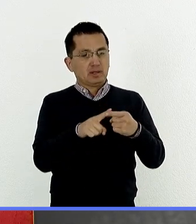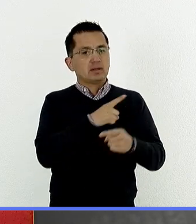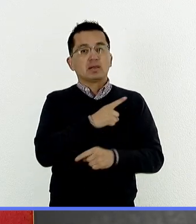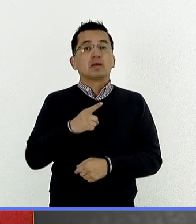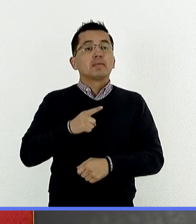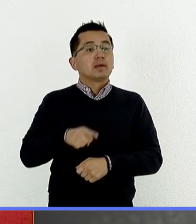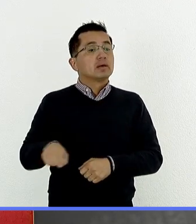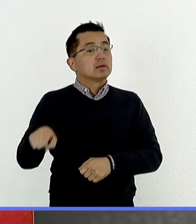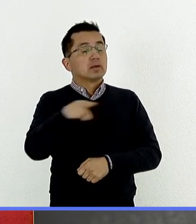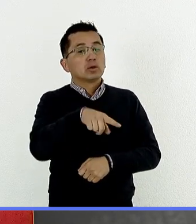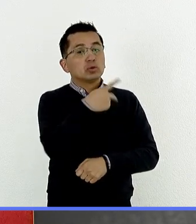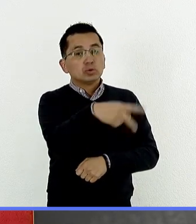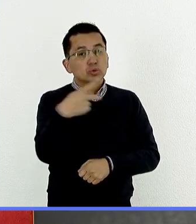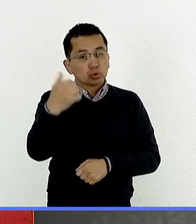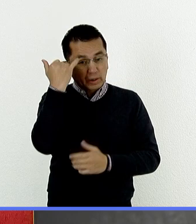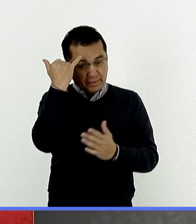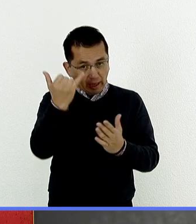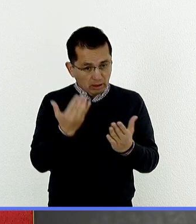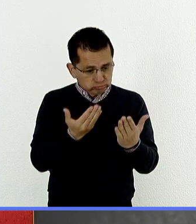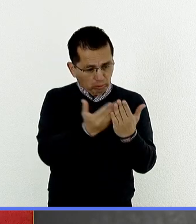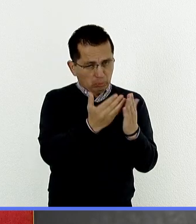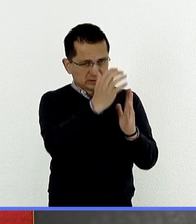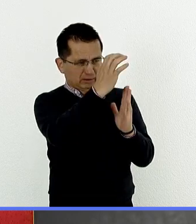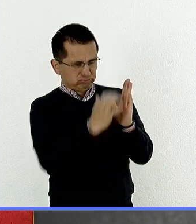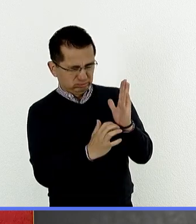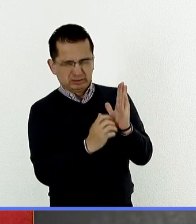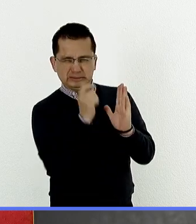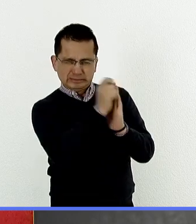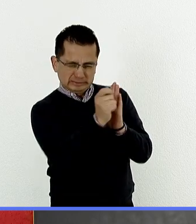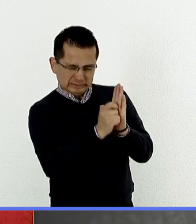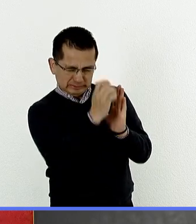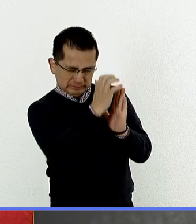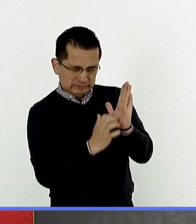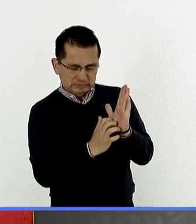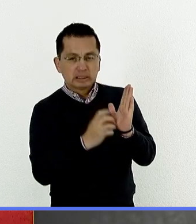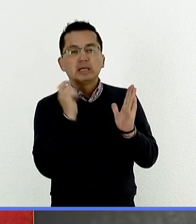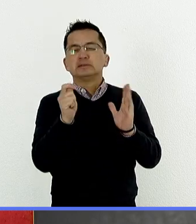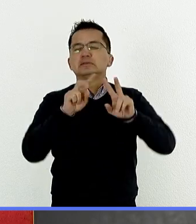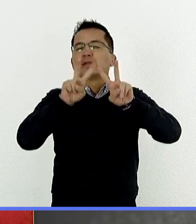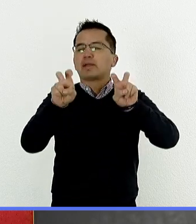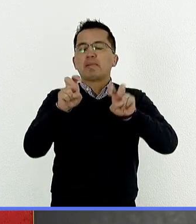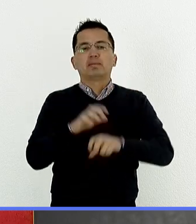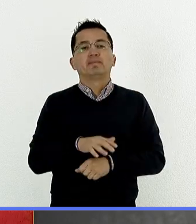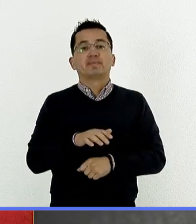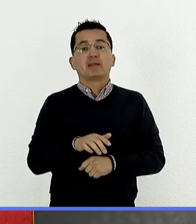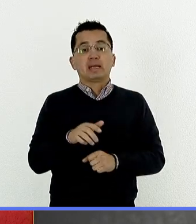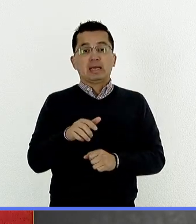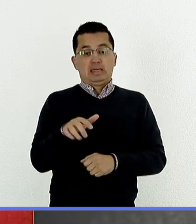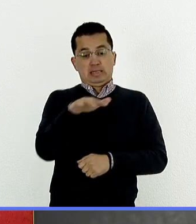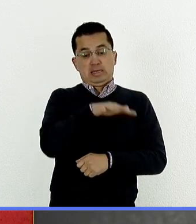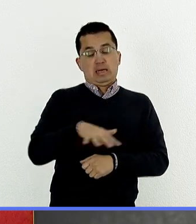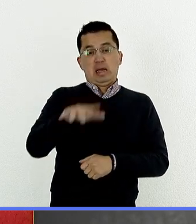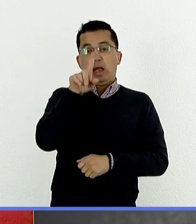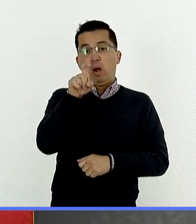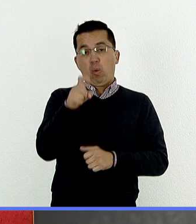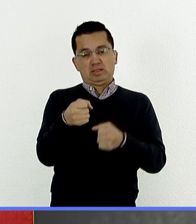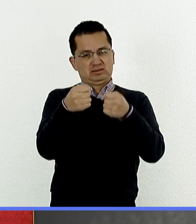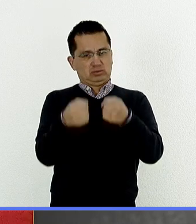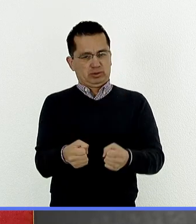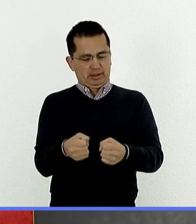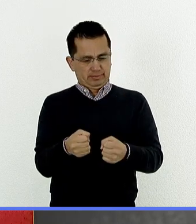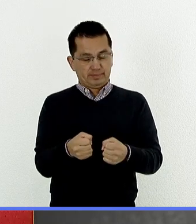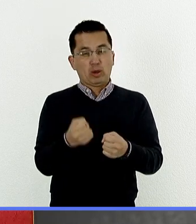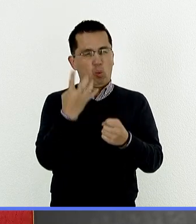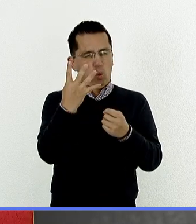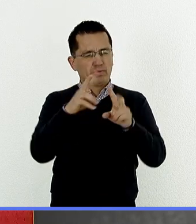un trabajo que tenga que ver con la seguridad hídrica seguridad hídrica en cuatro aspectos agua